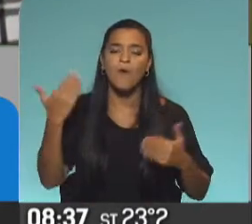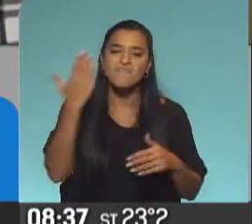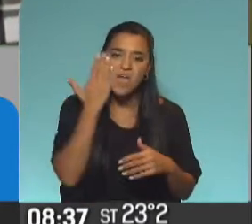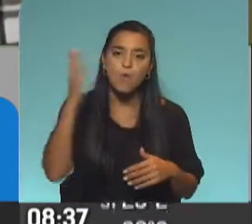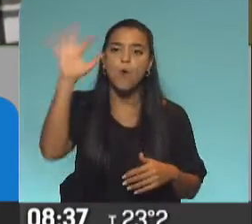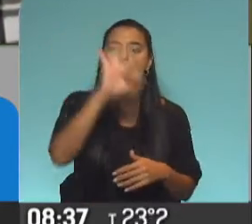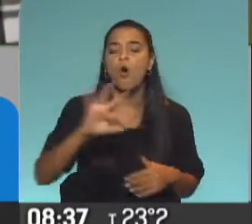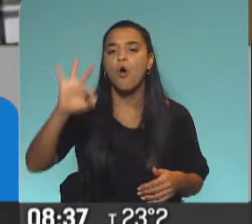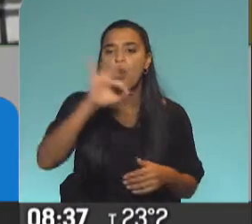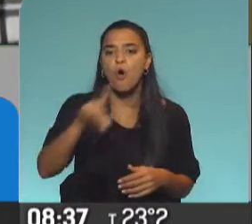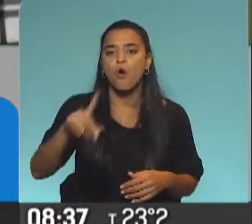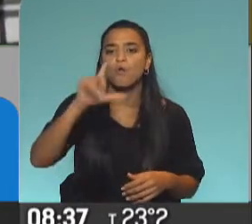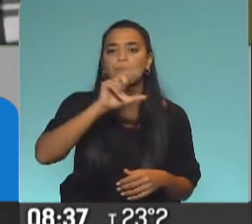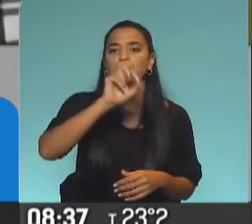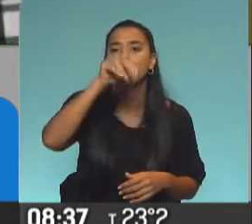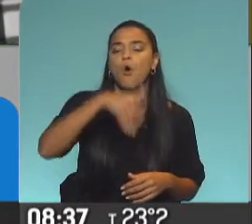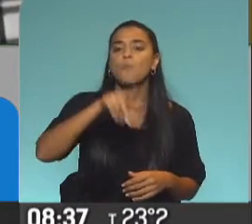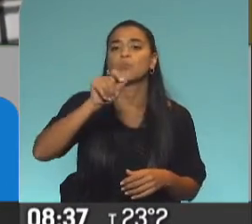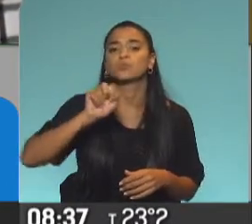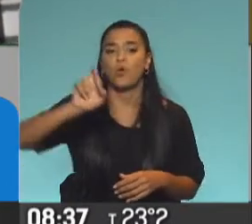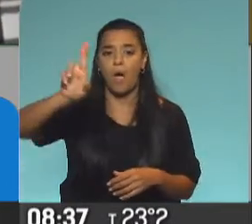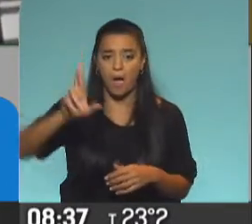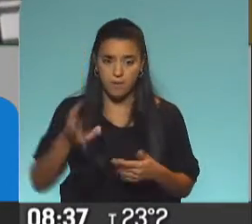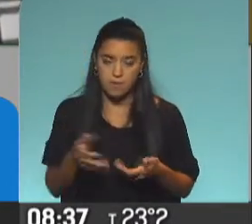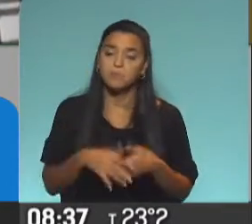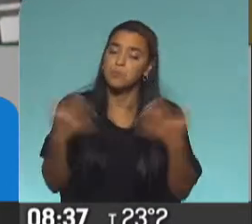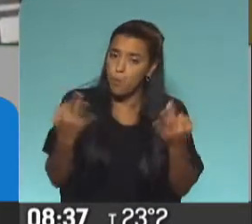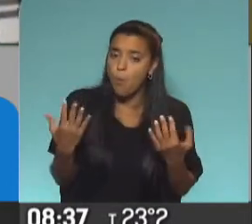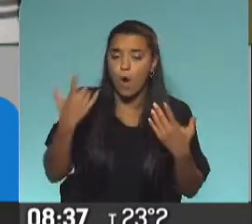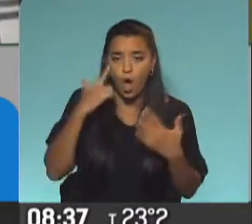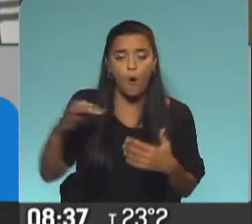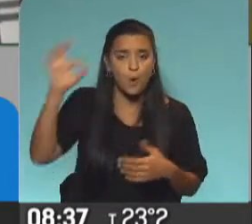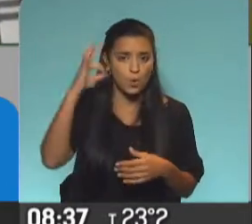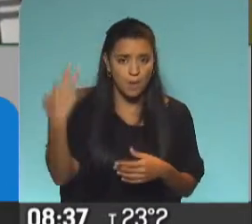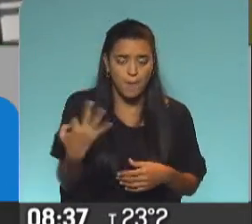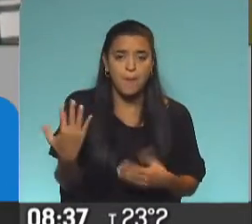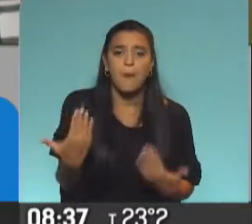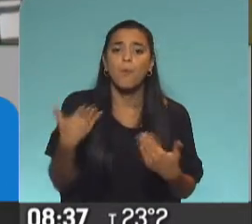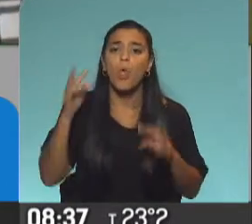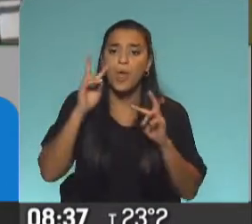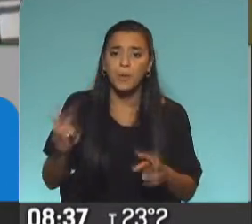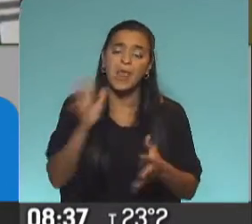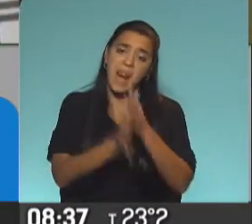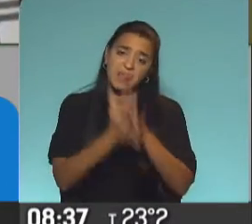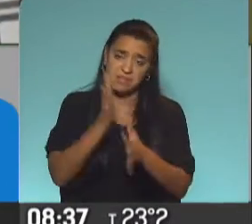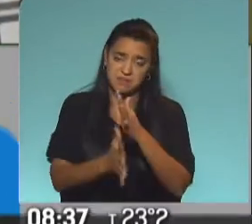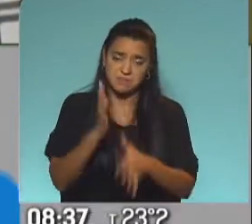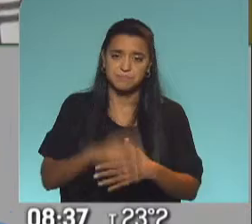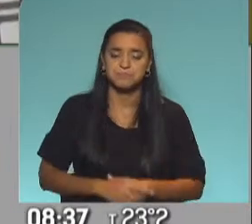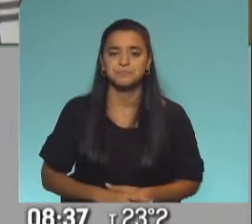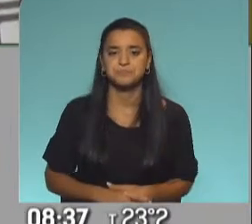o por la plataforma cont.ar. Así que es una muy buena oportunidad entonces como para poder verlo gratuitamente.